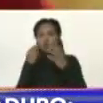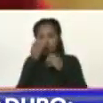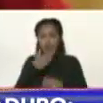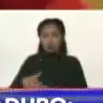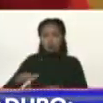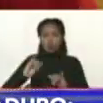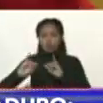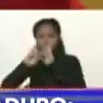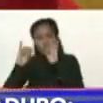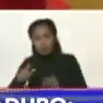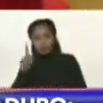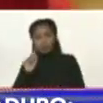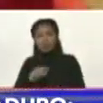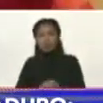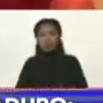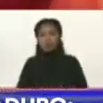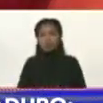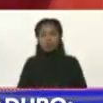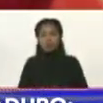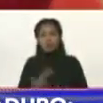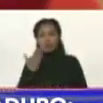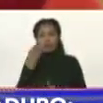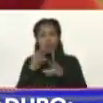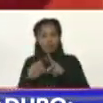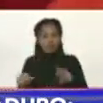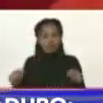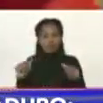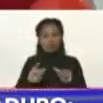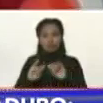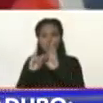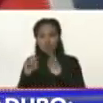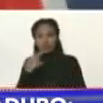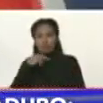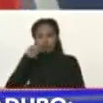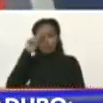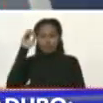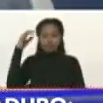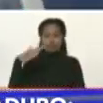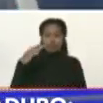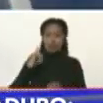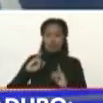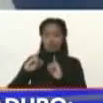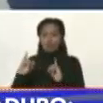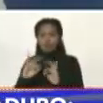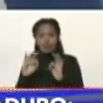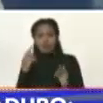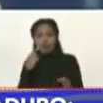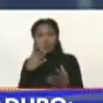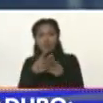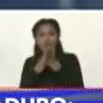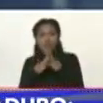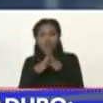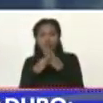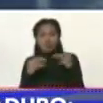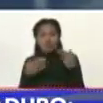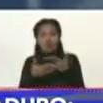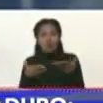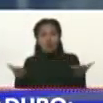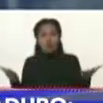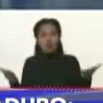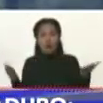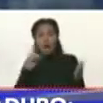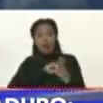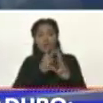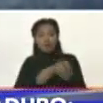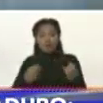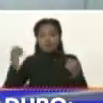pueblos. La madre tierra, el padre sol. Aquí está todo. Y las fuerzas